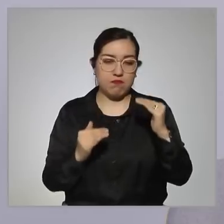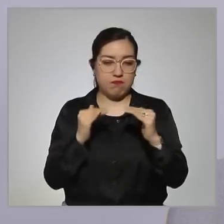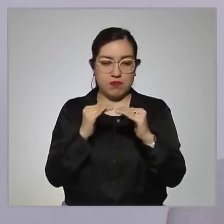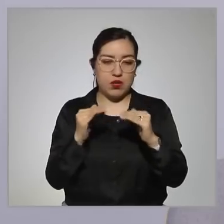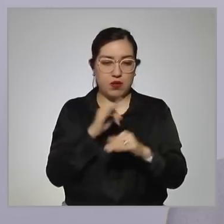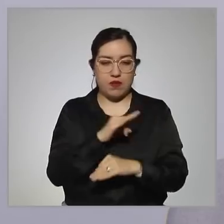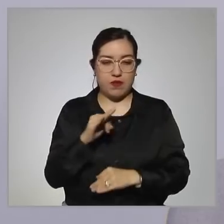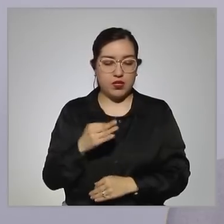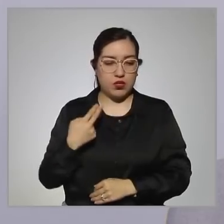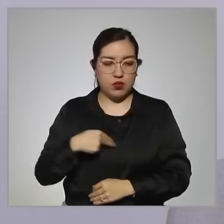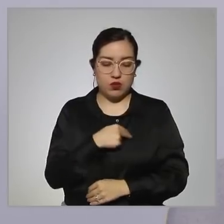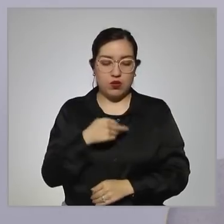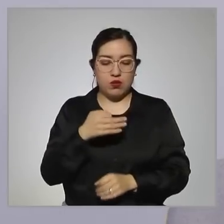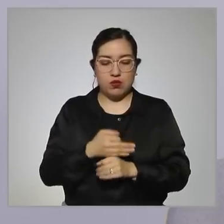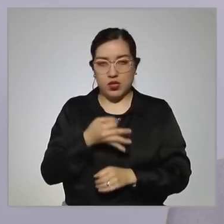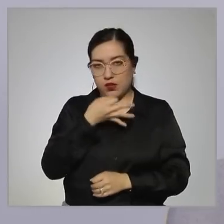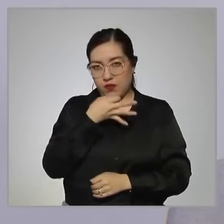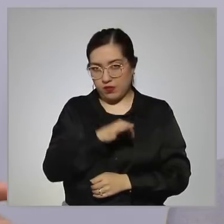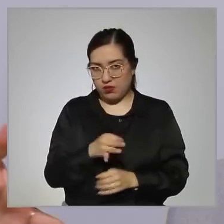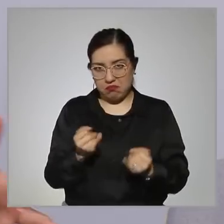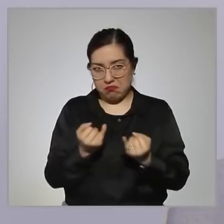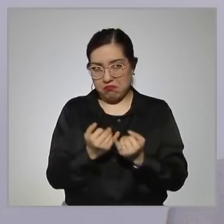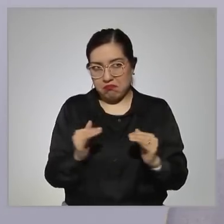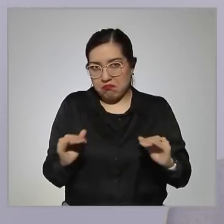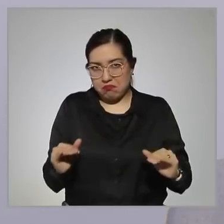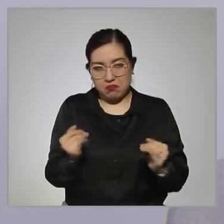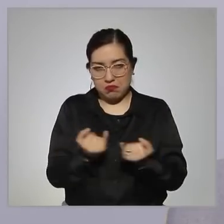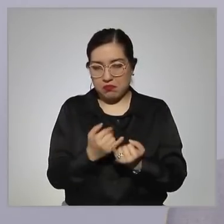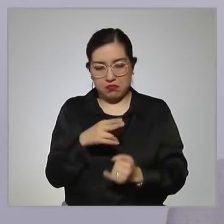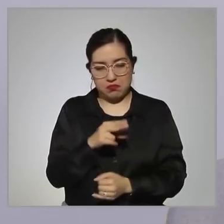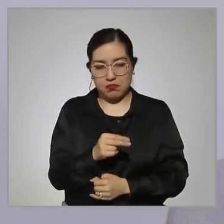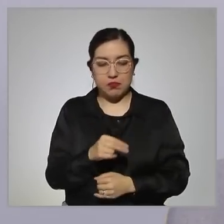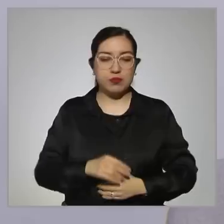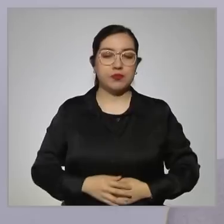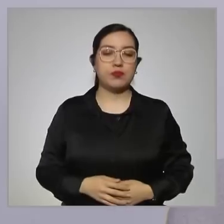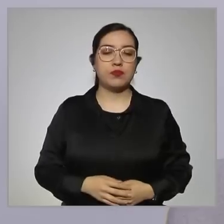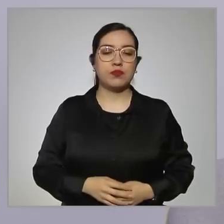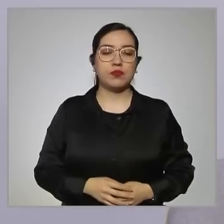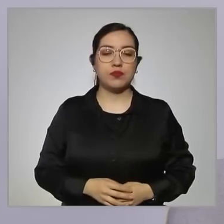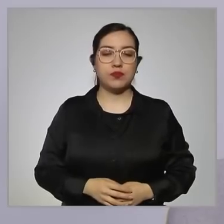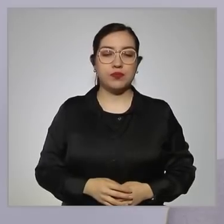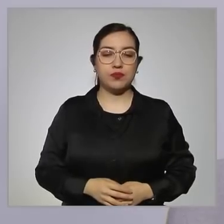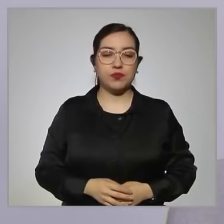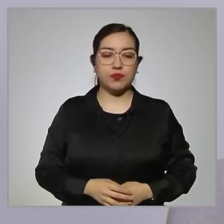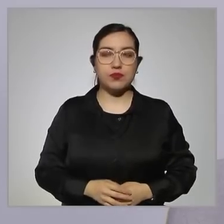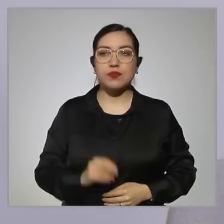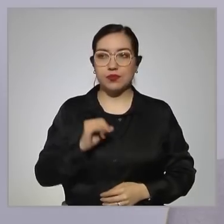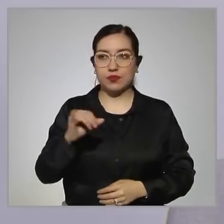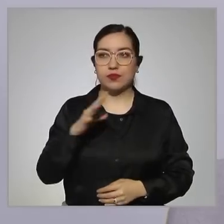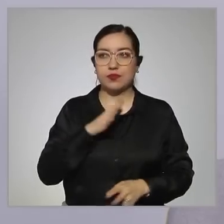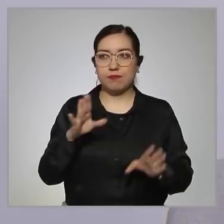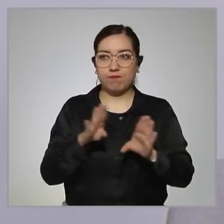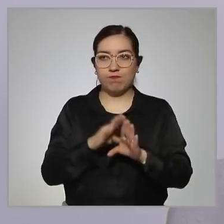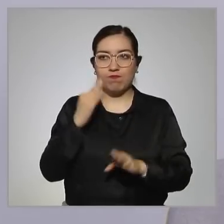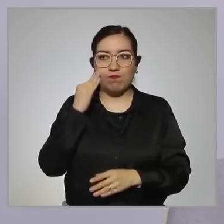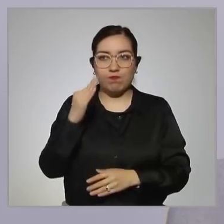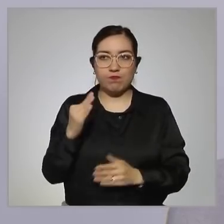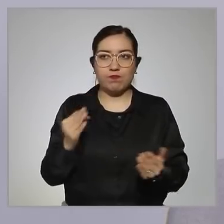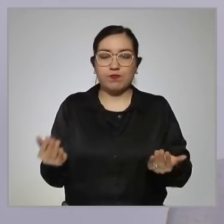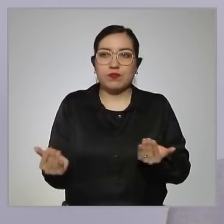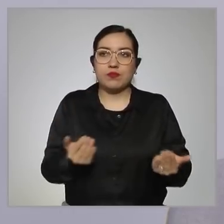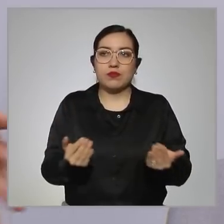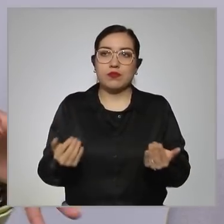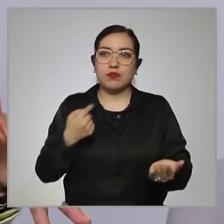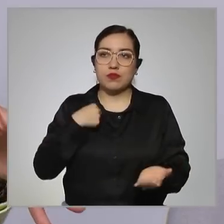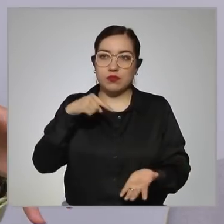fechas en las cuales nosotros estaríamos celebrando. Entonces sí, plantear que esta dimensión del tiempo me parece